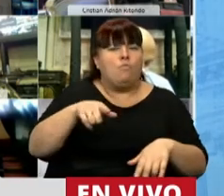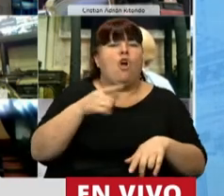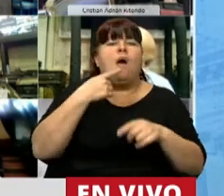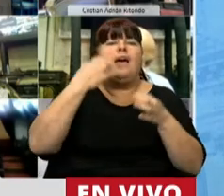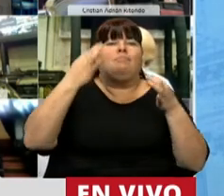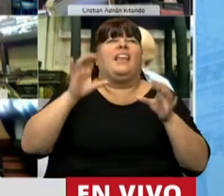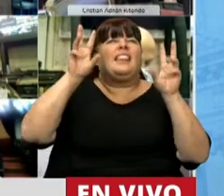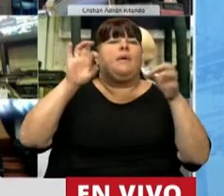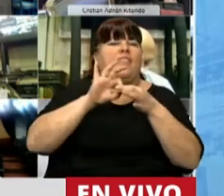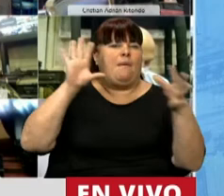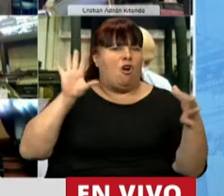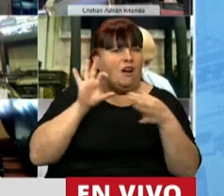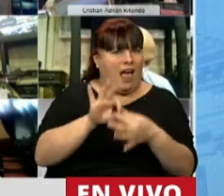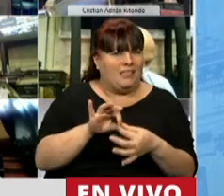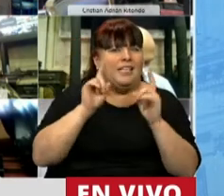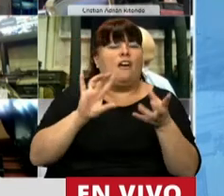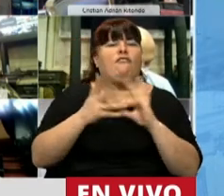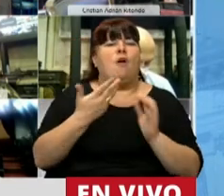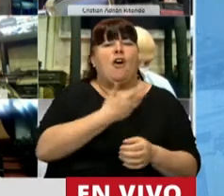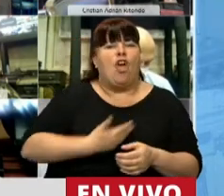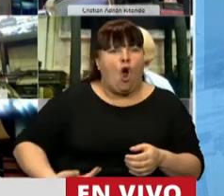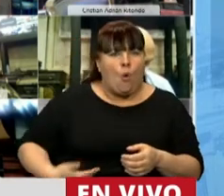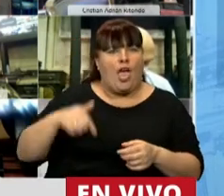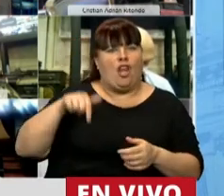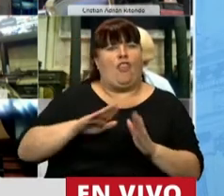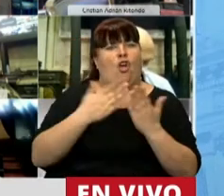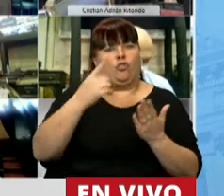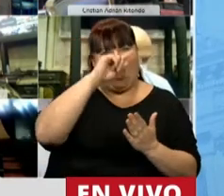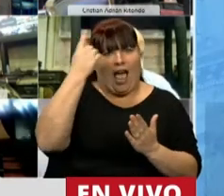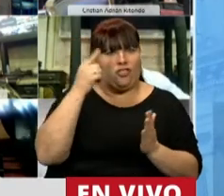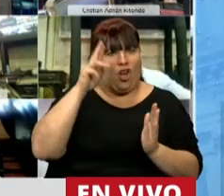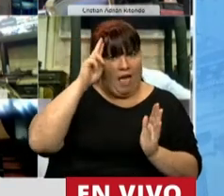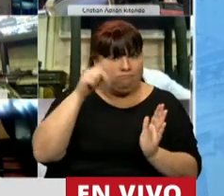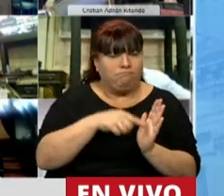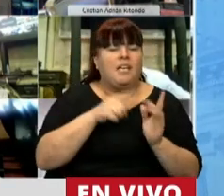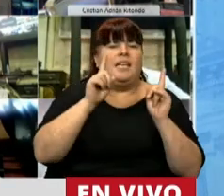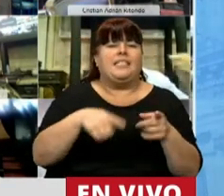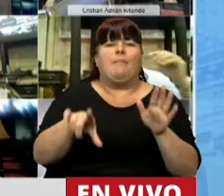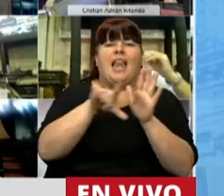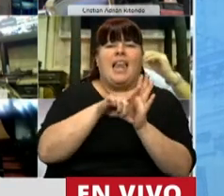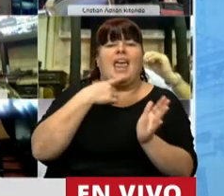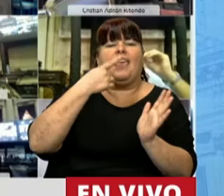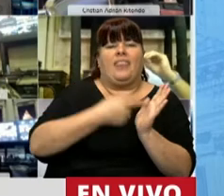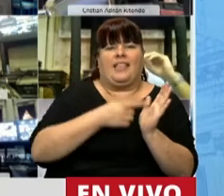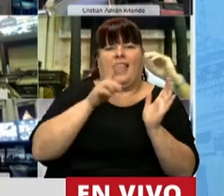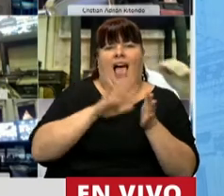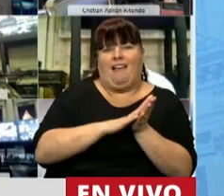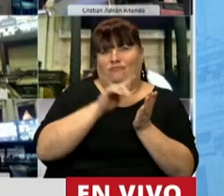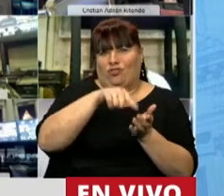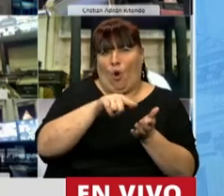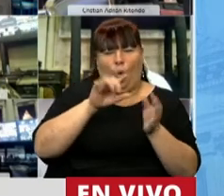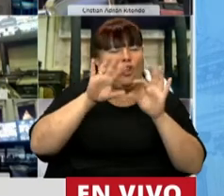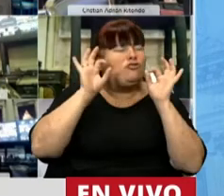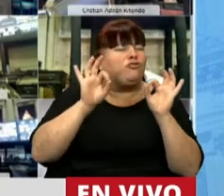principios democráticos y en la forma de gobierno instituida en nuestra Constitución Nacional y las leyes dictadas en su consecuencia